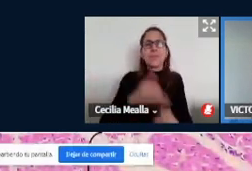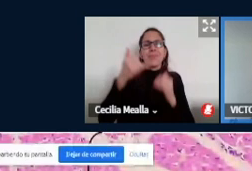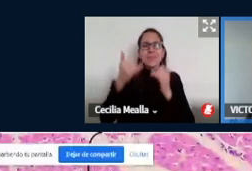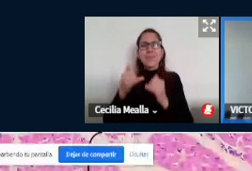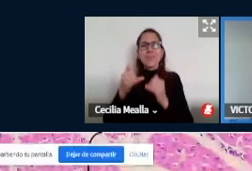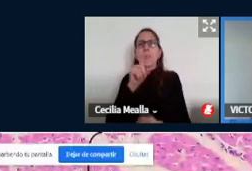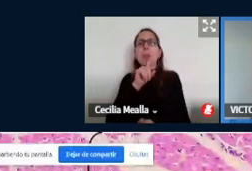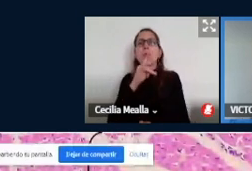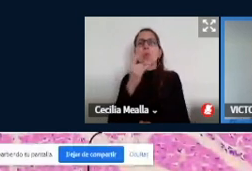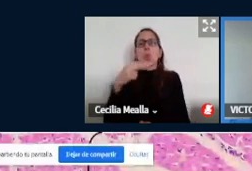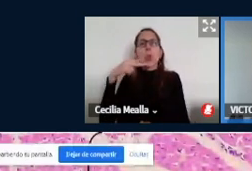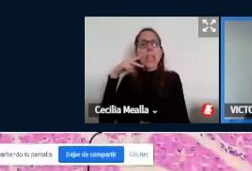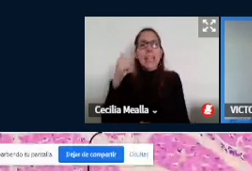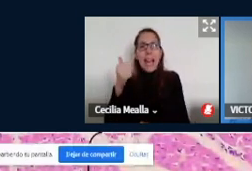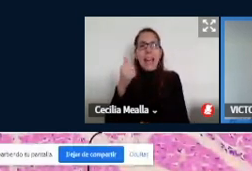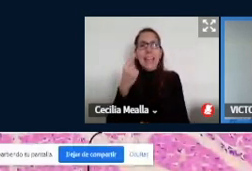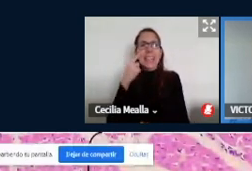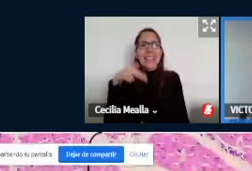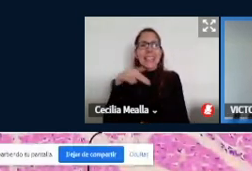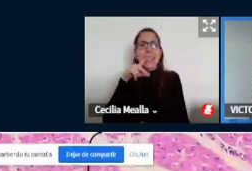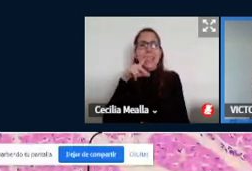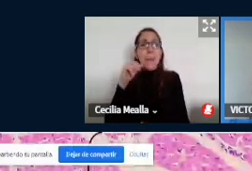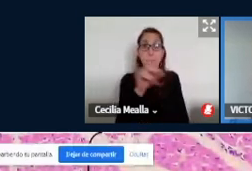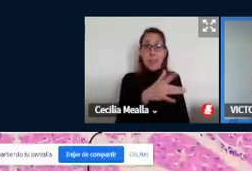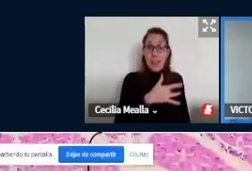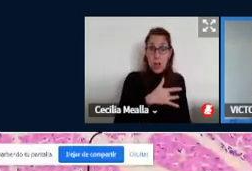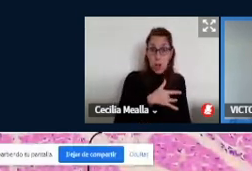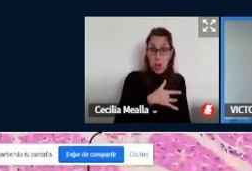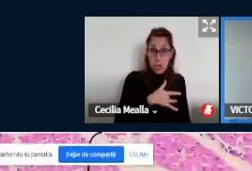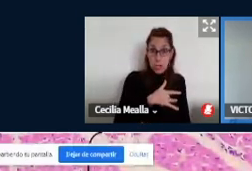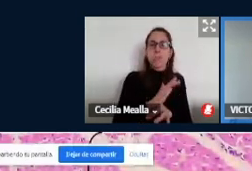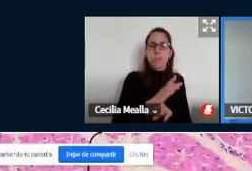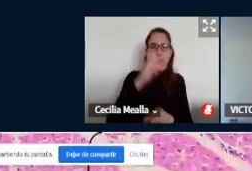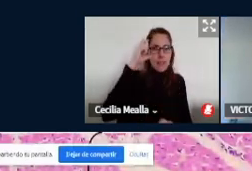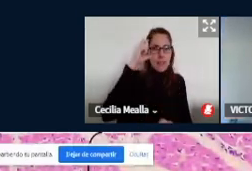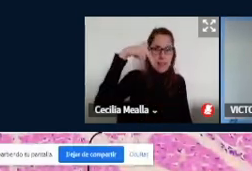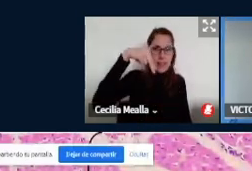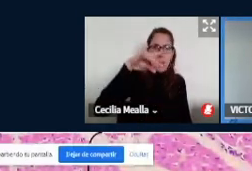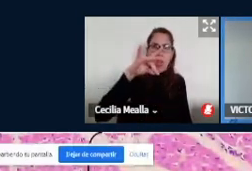íntima del corazón es el endocardio, que está formado por